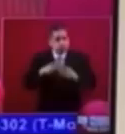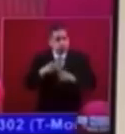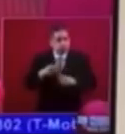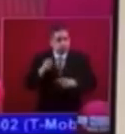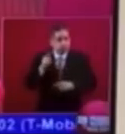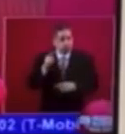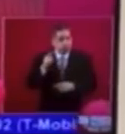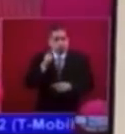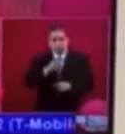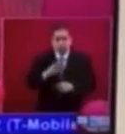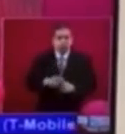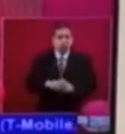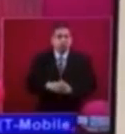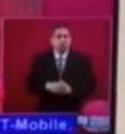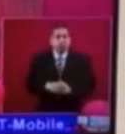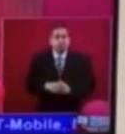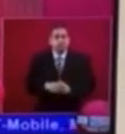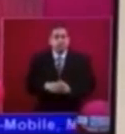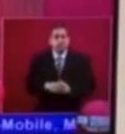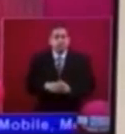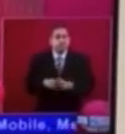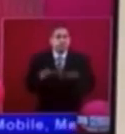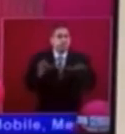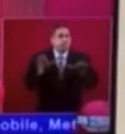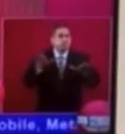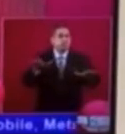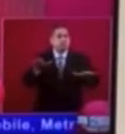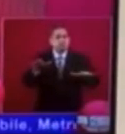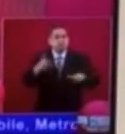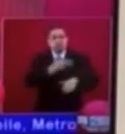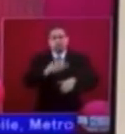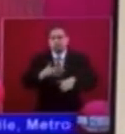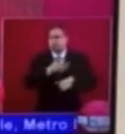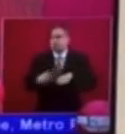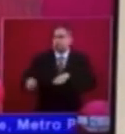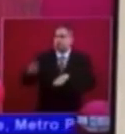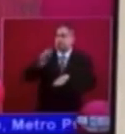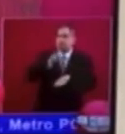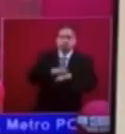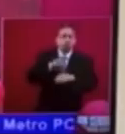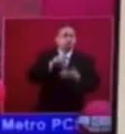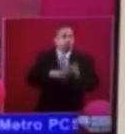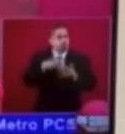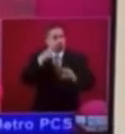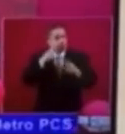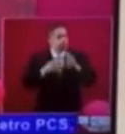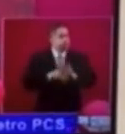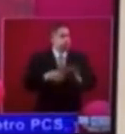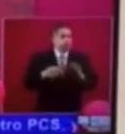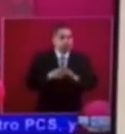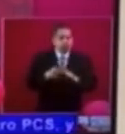videos, incluyendo el del escándalo del hermano de López Obrador y David León.